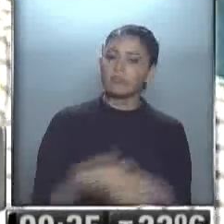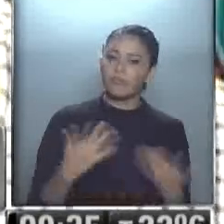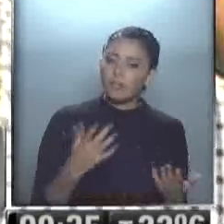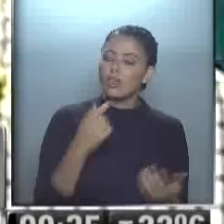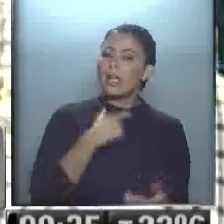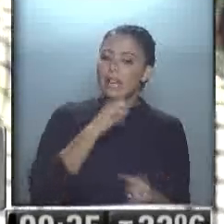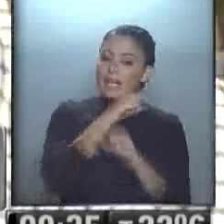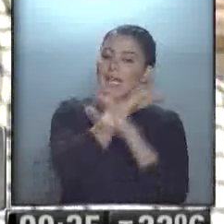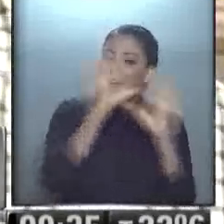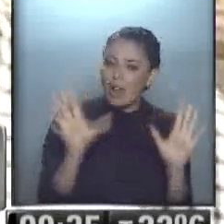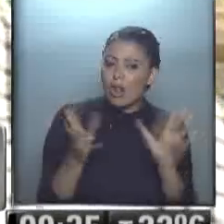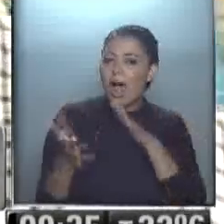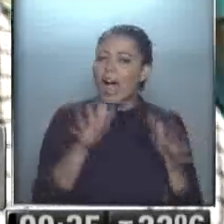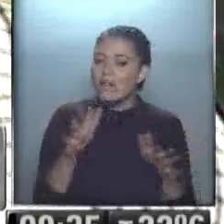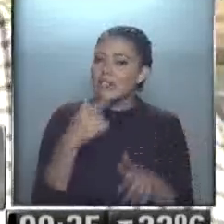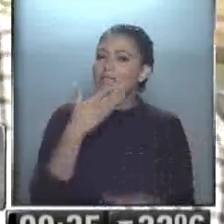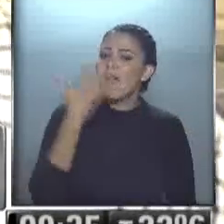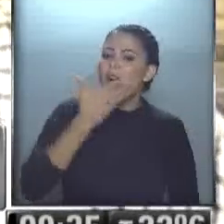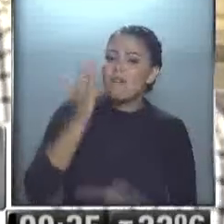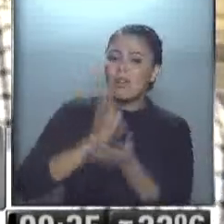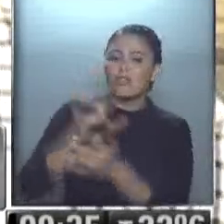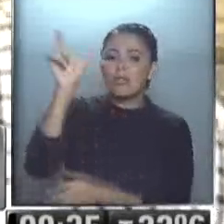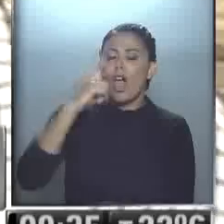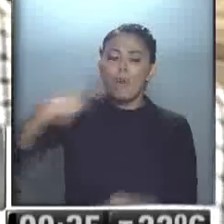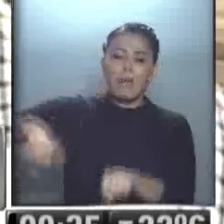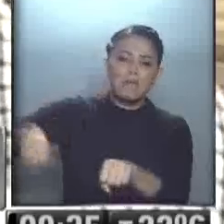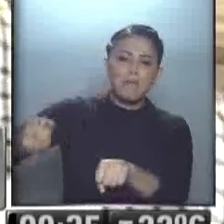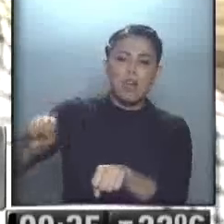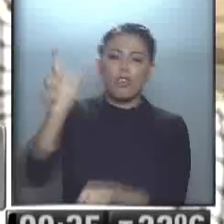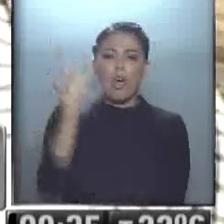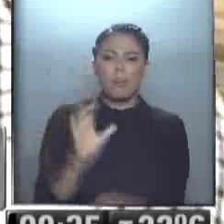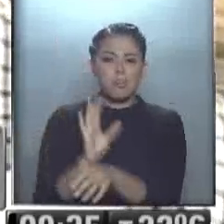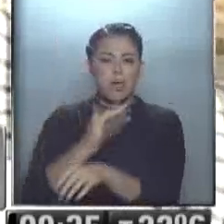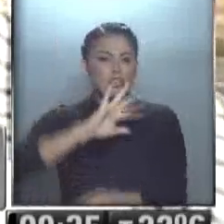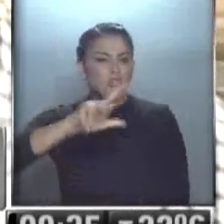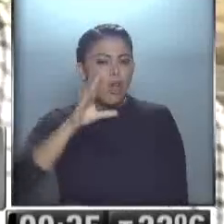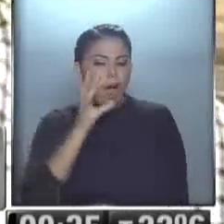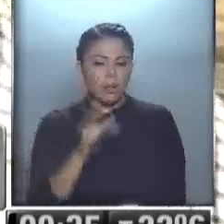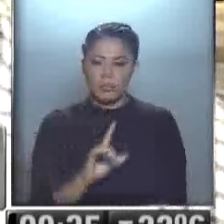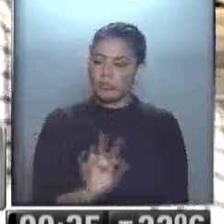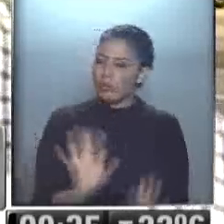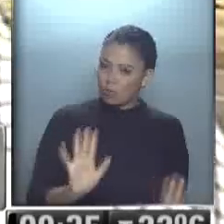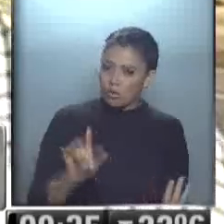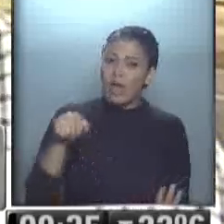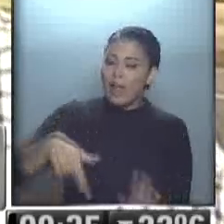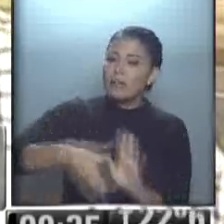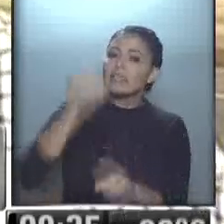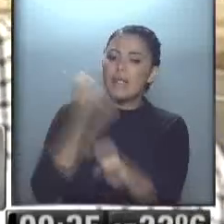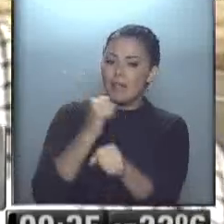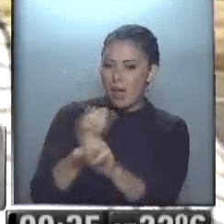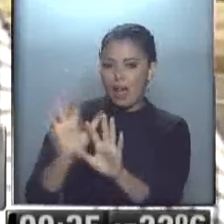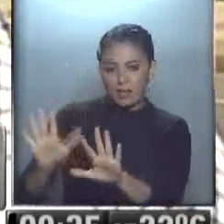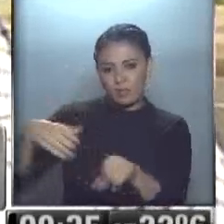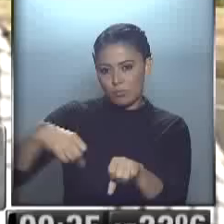lo quiero aclarar mucho, porque a veces cuando se hablan del motoquero, porque el motochorro o algo por el estilo, no, estaba trabajando. Él